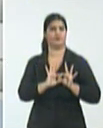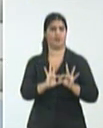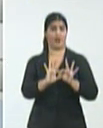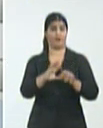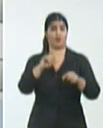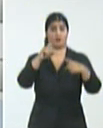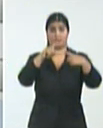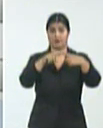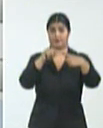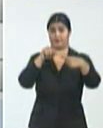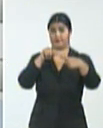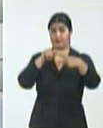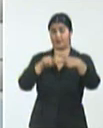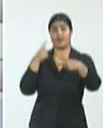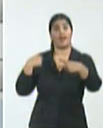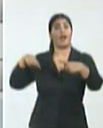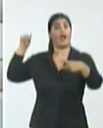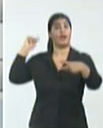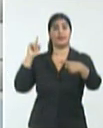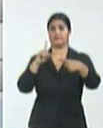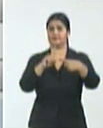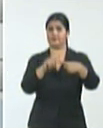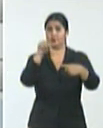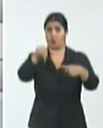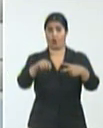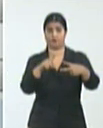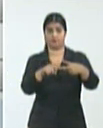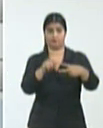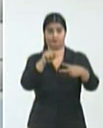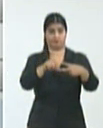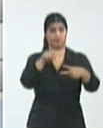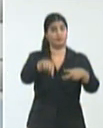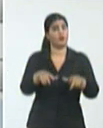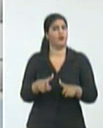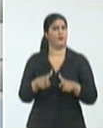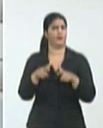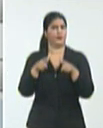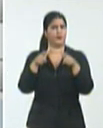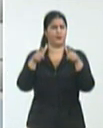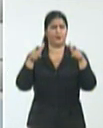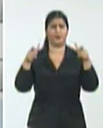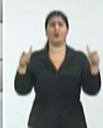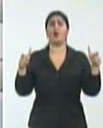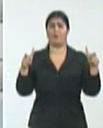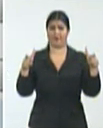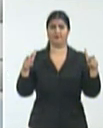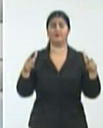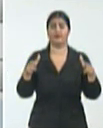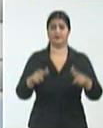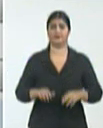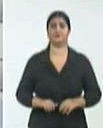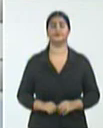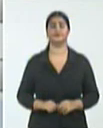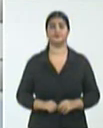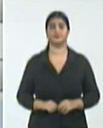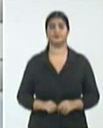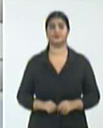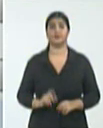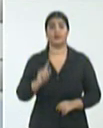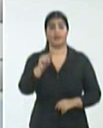El 15,7% de todas las muestras analizadas resultaron positivas a la COVID, y esta